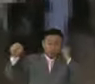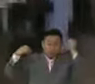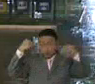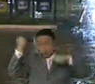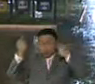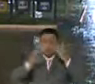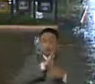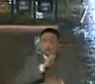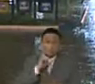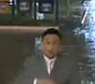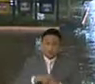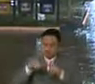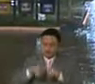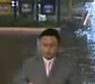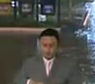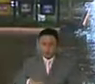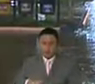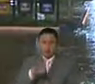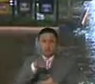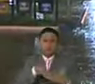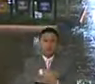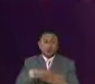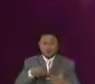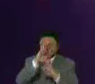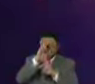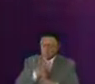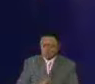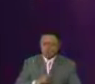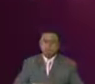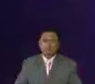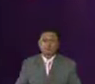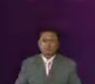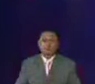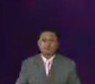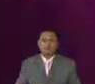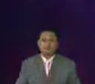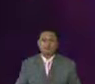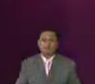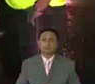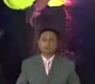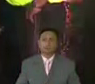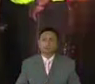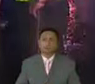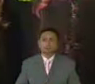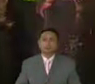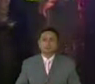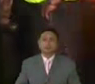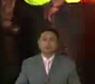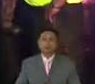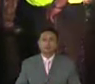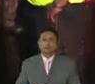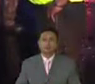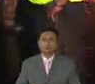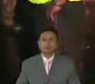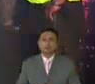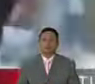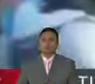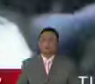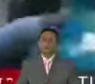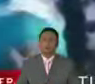sobre todo para que respeten los horarios de funcionamiento. En la frontera norte, con cámara de Omar Flores, informó Iván Casamén.